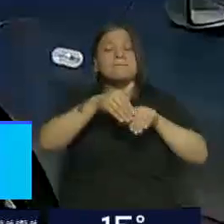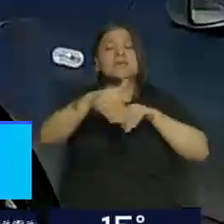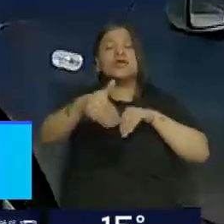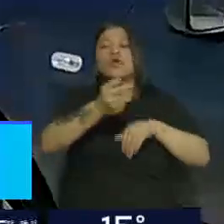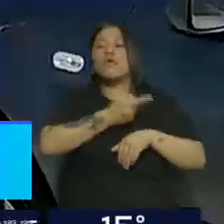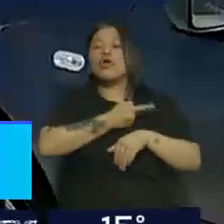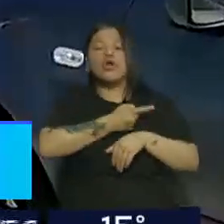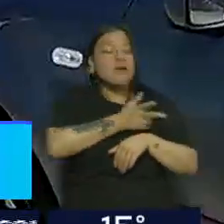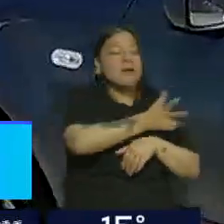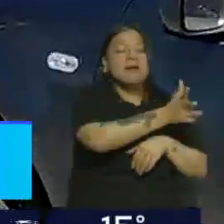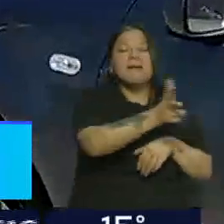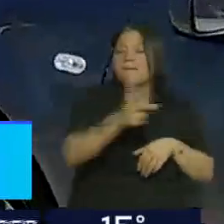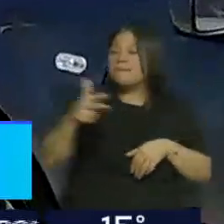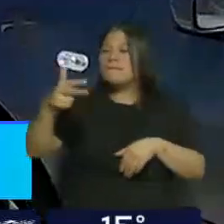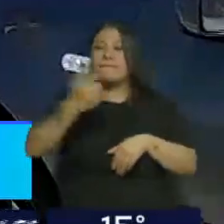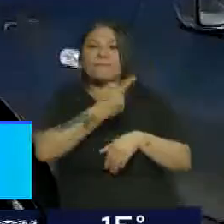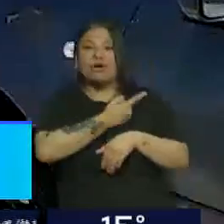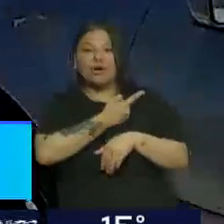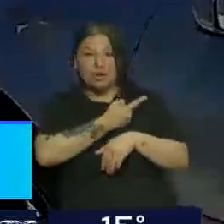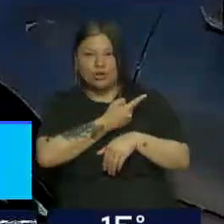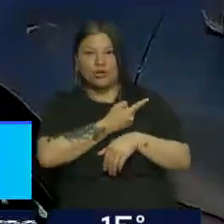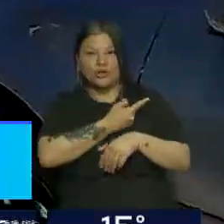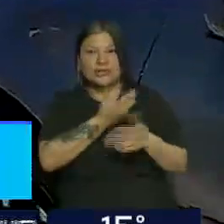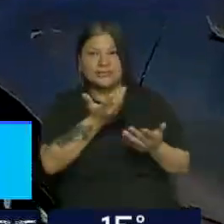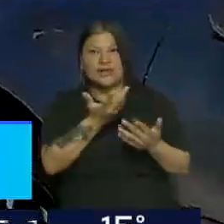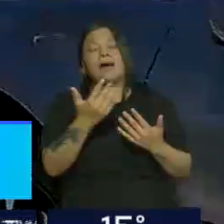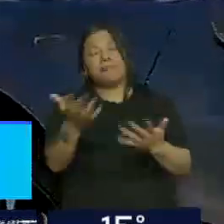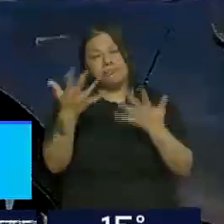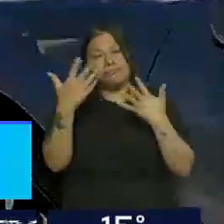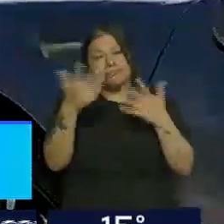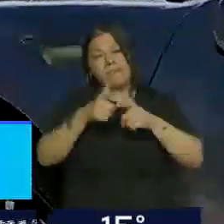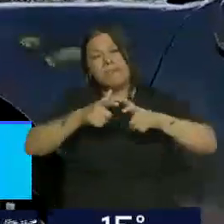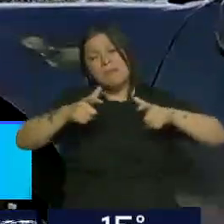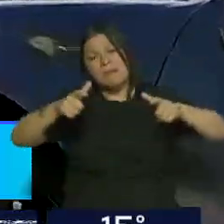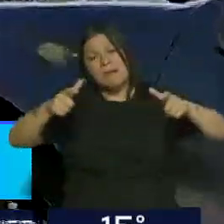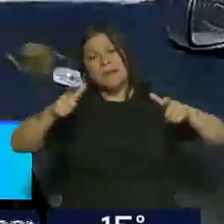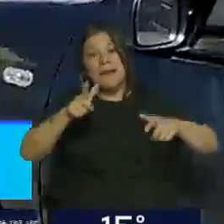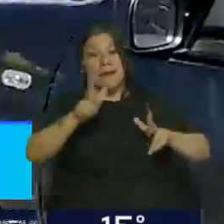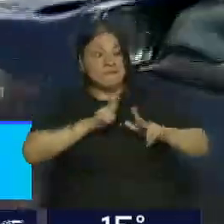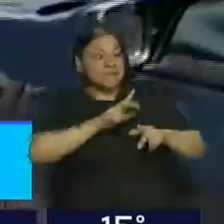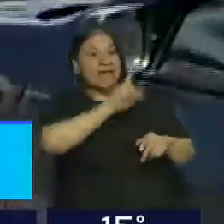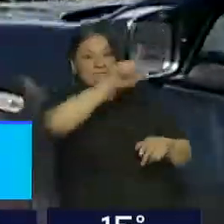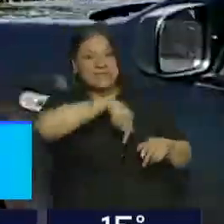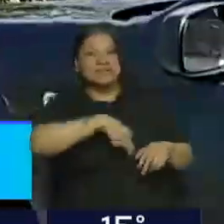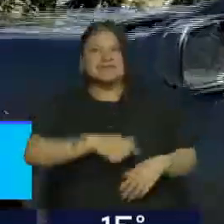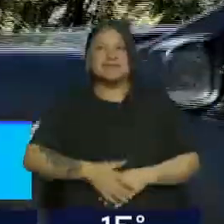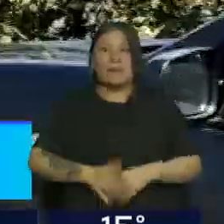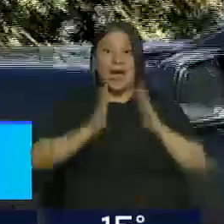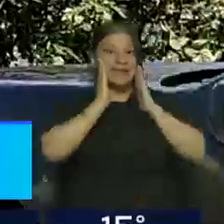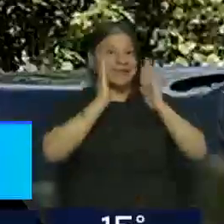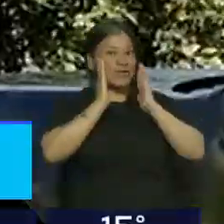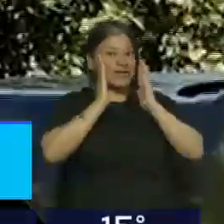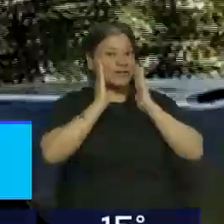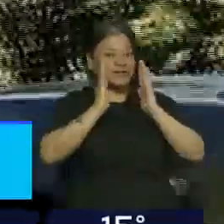era, la cantidad de hinchas era mucho más todavía. Me dicen que ahí vienen, ahí está. Bueno, estemos atentos,